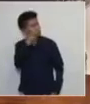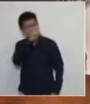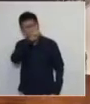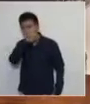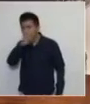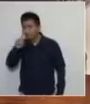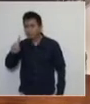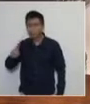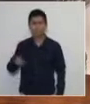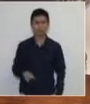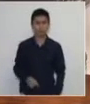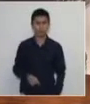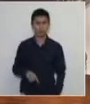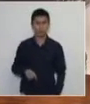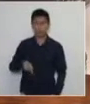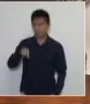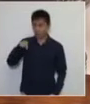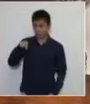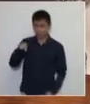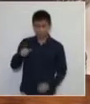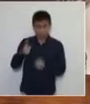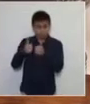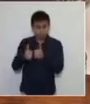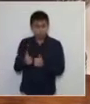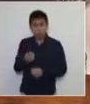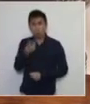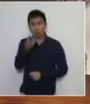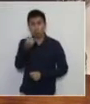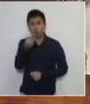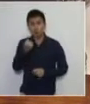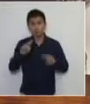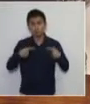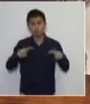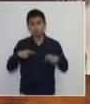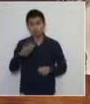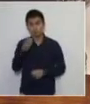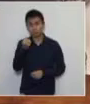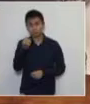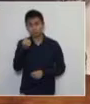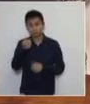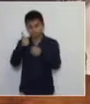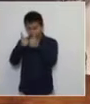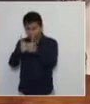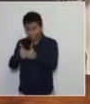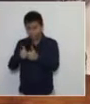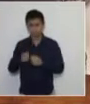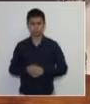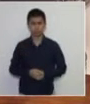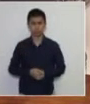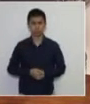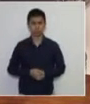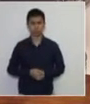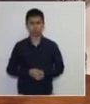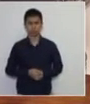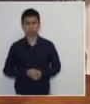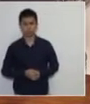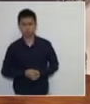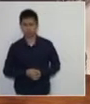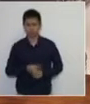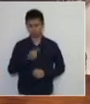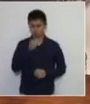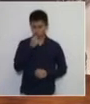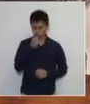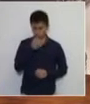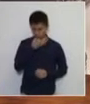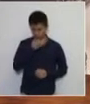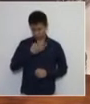se quedaron en el lugar diversas personas aproximadamente nueve de ellas y esto se dice así porque de acuerdo a lo que refiere este elemento este